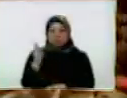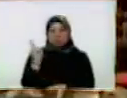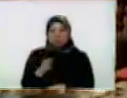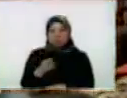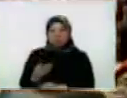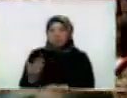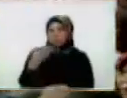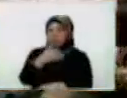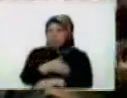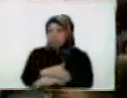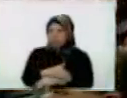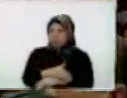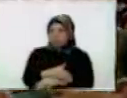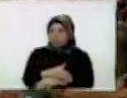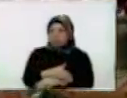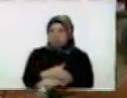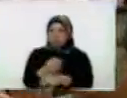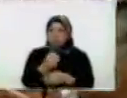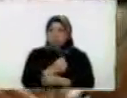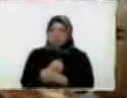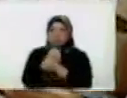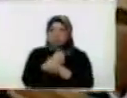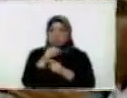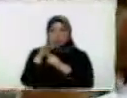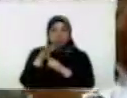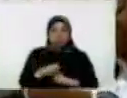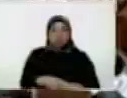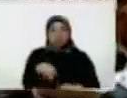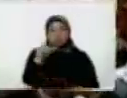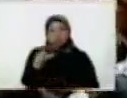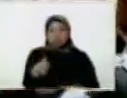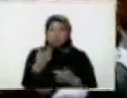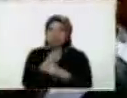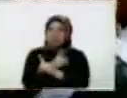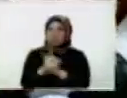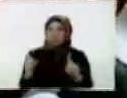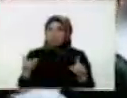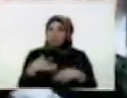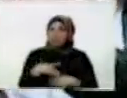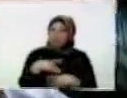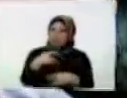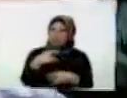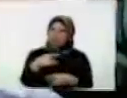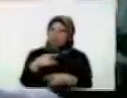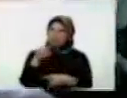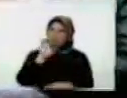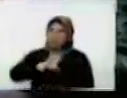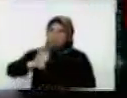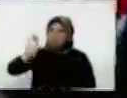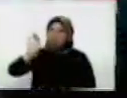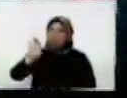sin duda, ha mantenido una posición firme en defensa de los intereses de la patria.